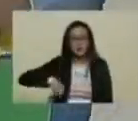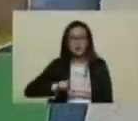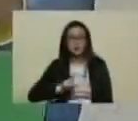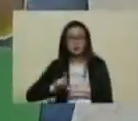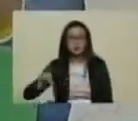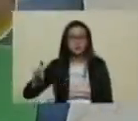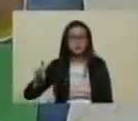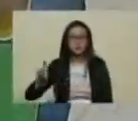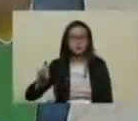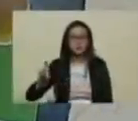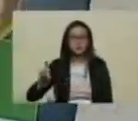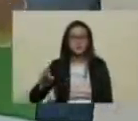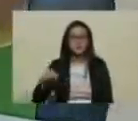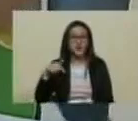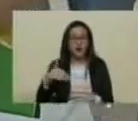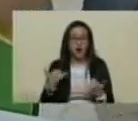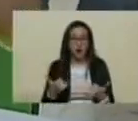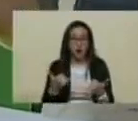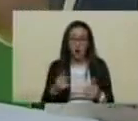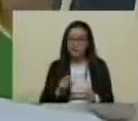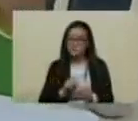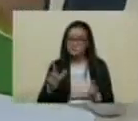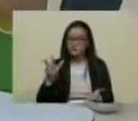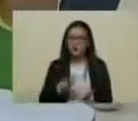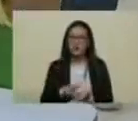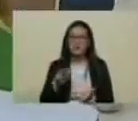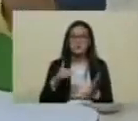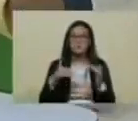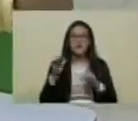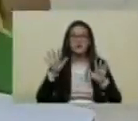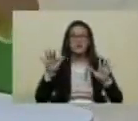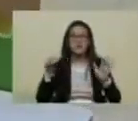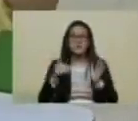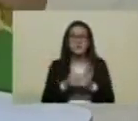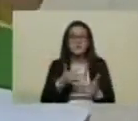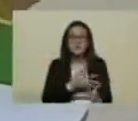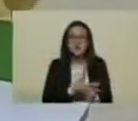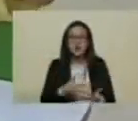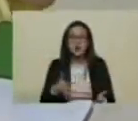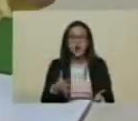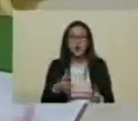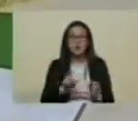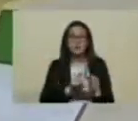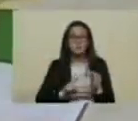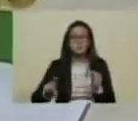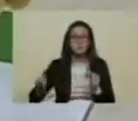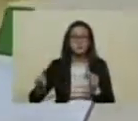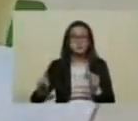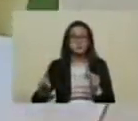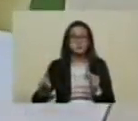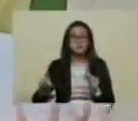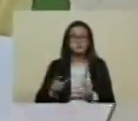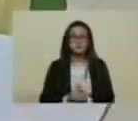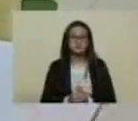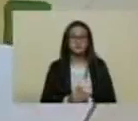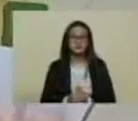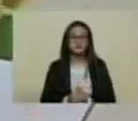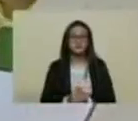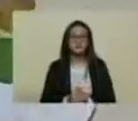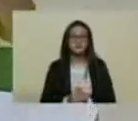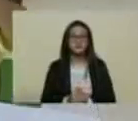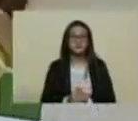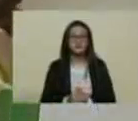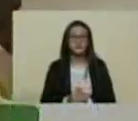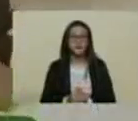enviado a nivel central en estos momentos ejecutada de más de 10 mil millones de bolívares, lo que quiere decir que pese a que